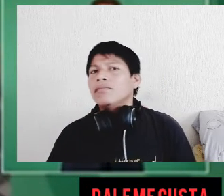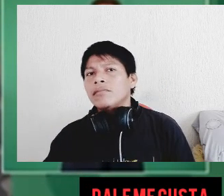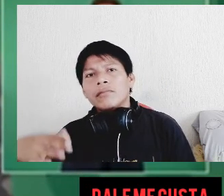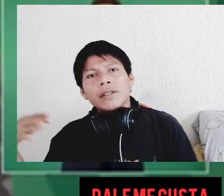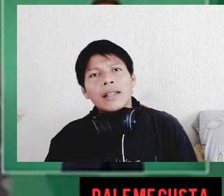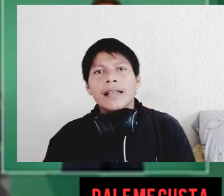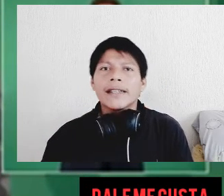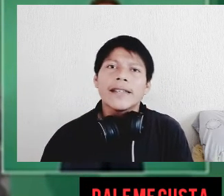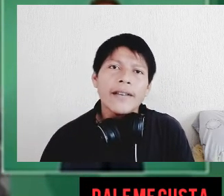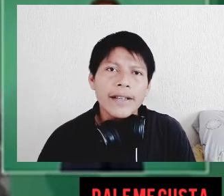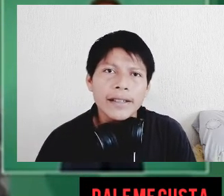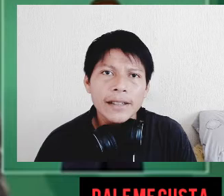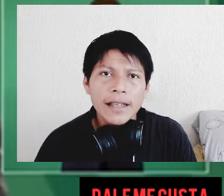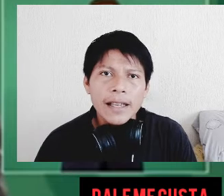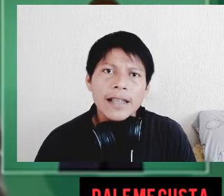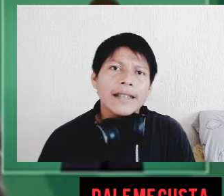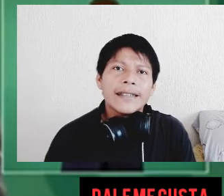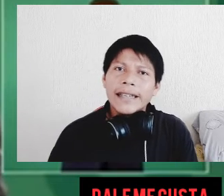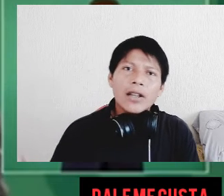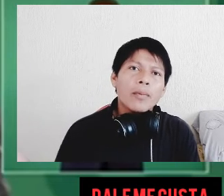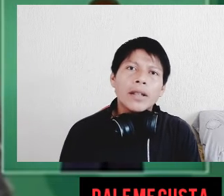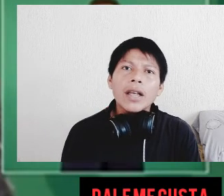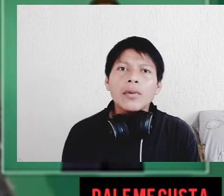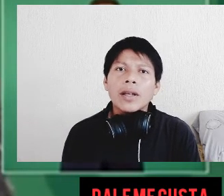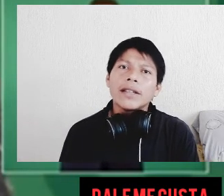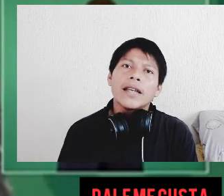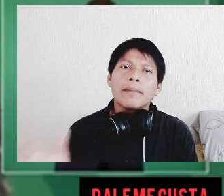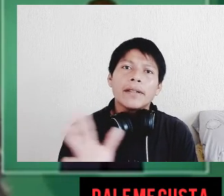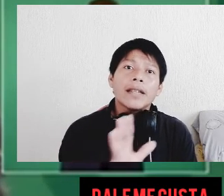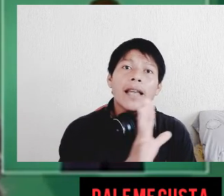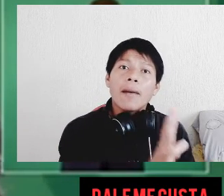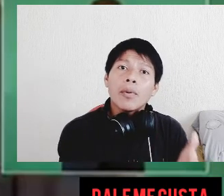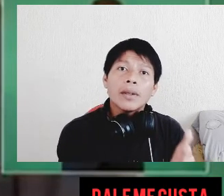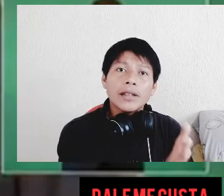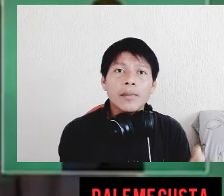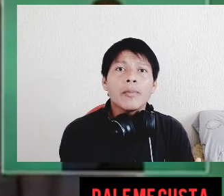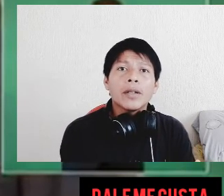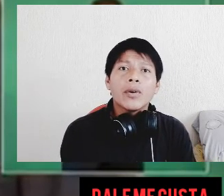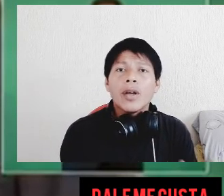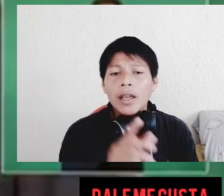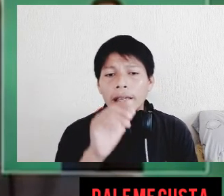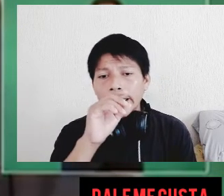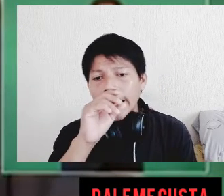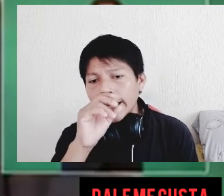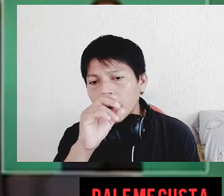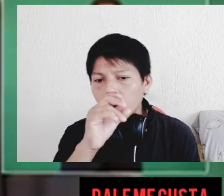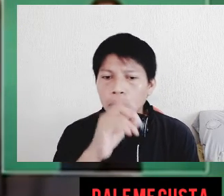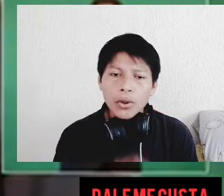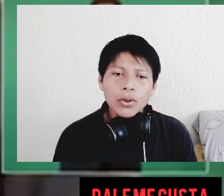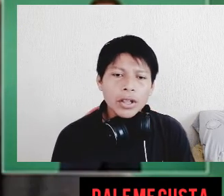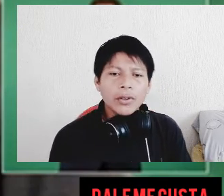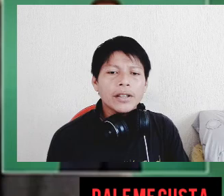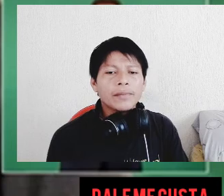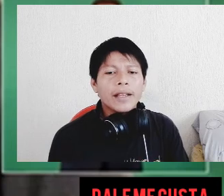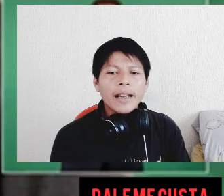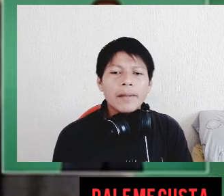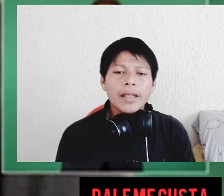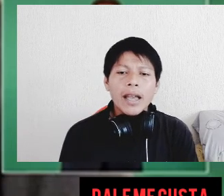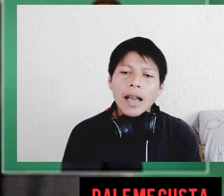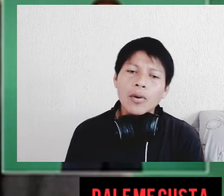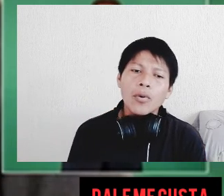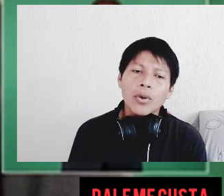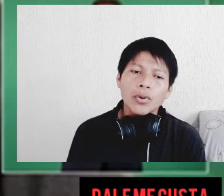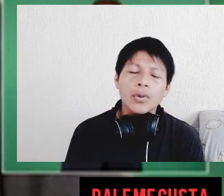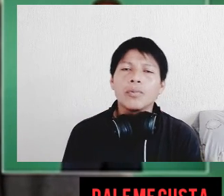año las reservas siguen aumentando. Así que el presidente aprovecha este momento. Y hay algo curioso, señores. Y